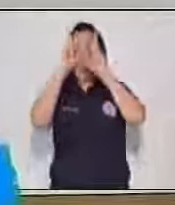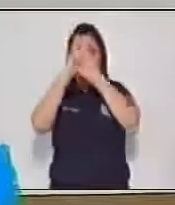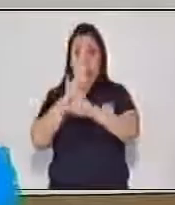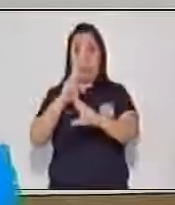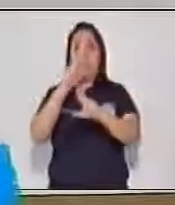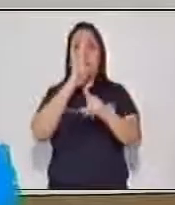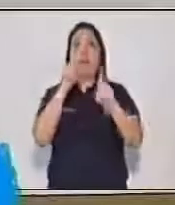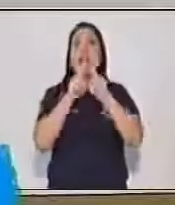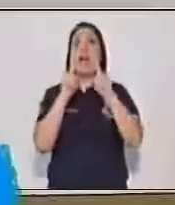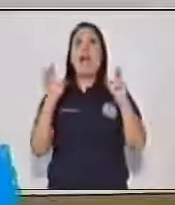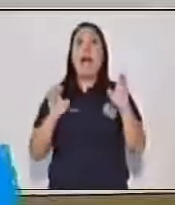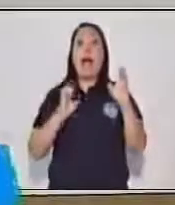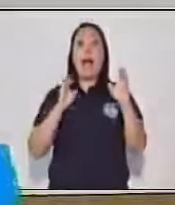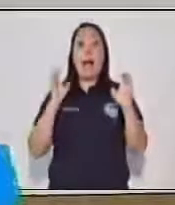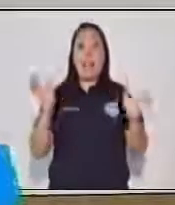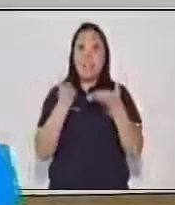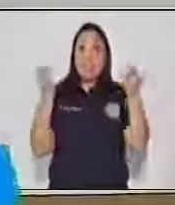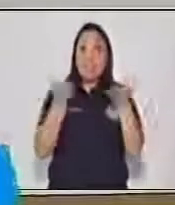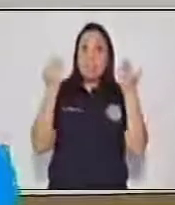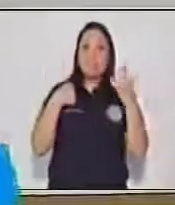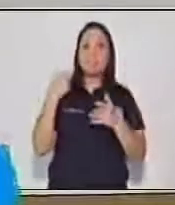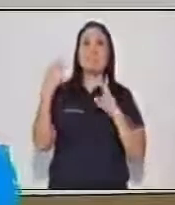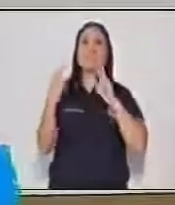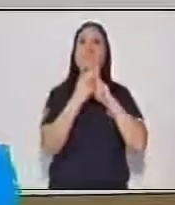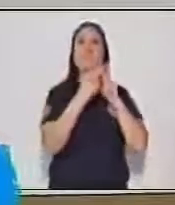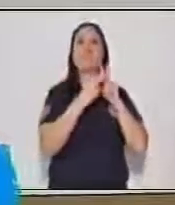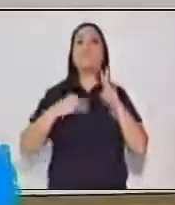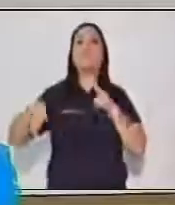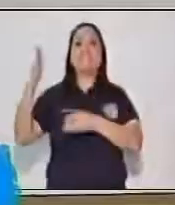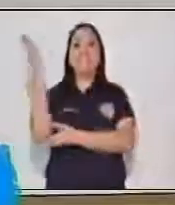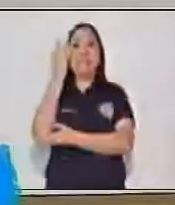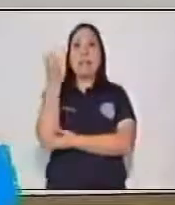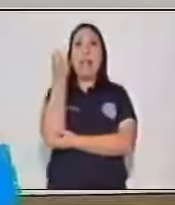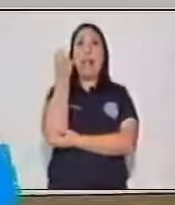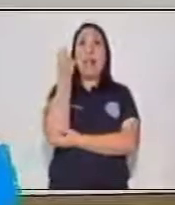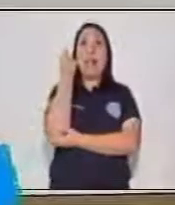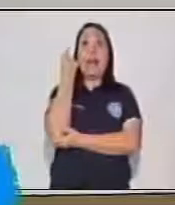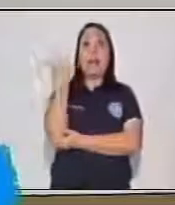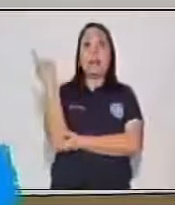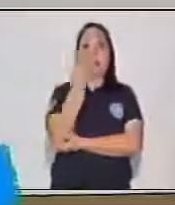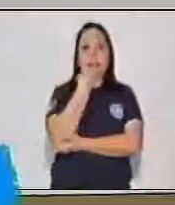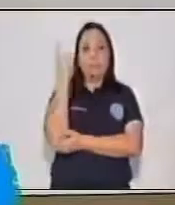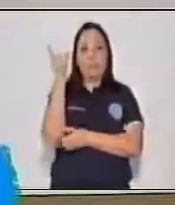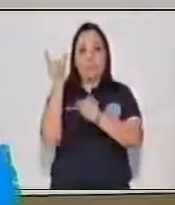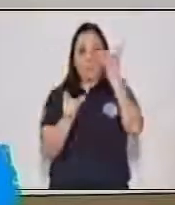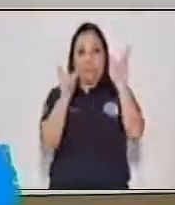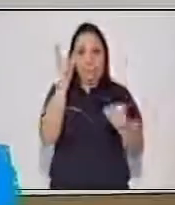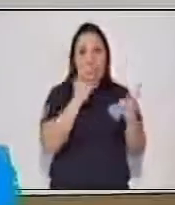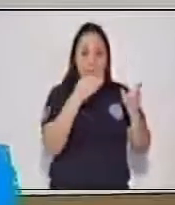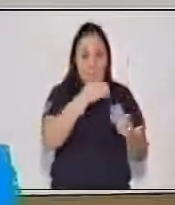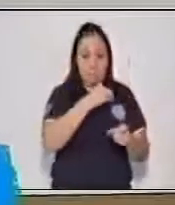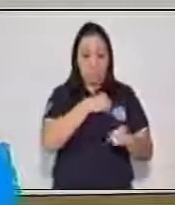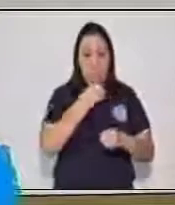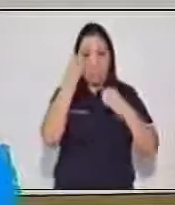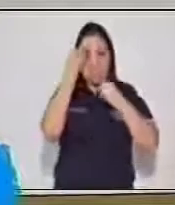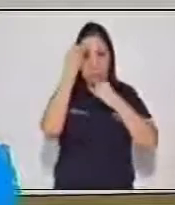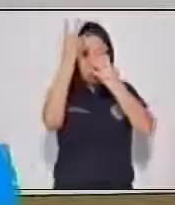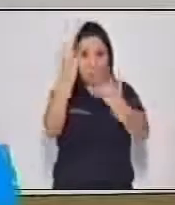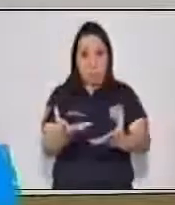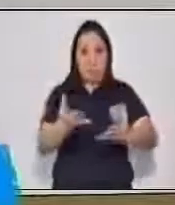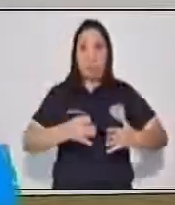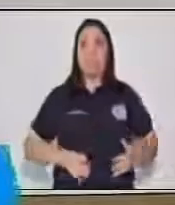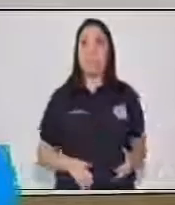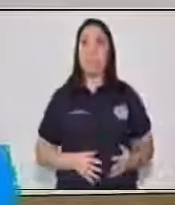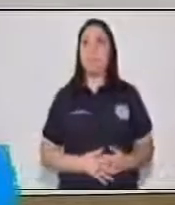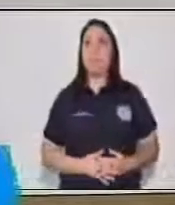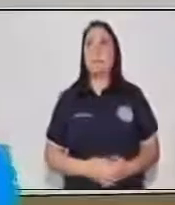el entusiasmo para dar a conocer tu tema y que puedan comprender todo lo que tú quieres dar o transmitirles en ese